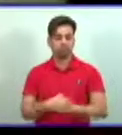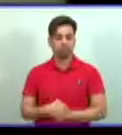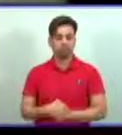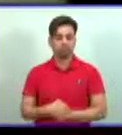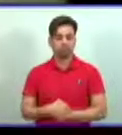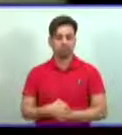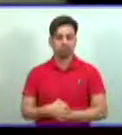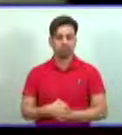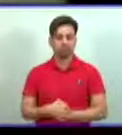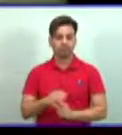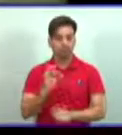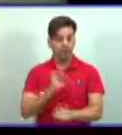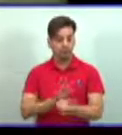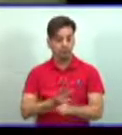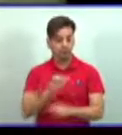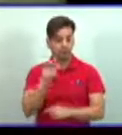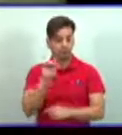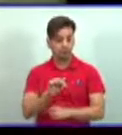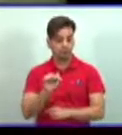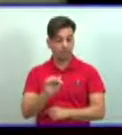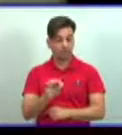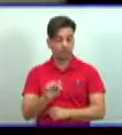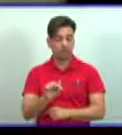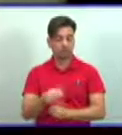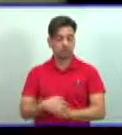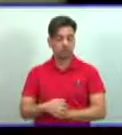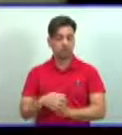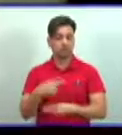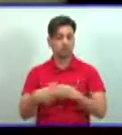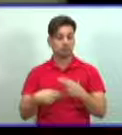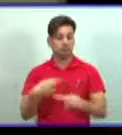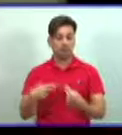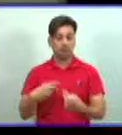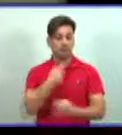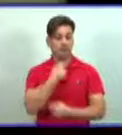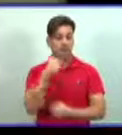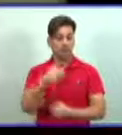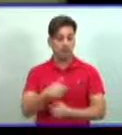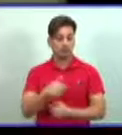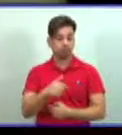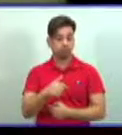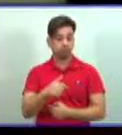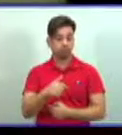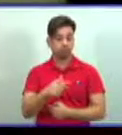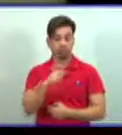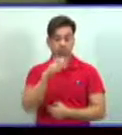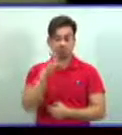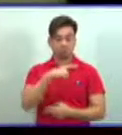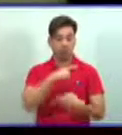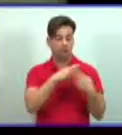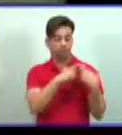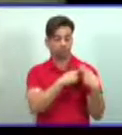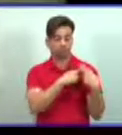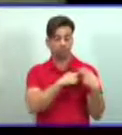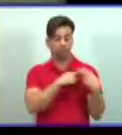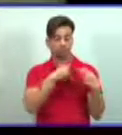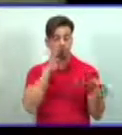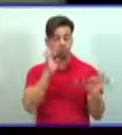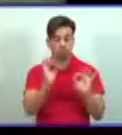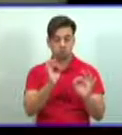que resulta no proteger adecuadamente y no utilizar los recursos que tenemos a manos en